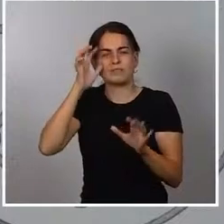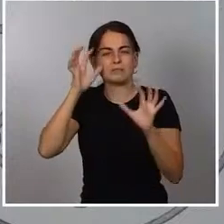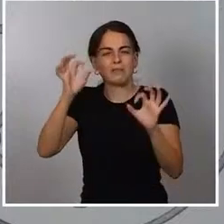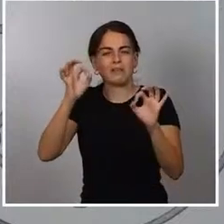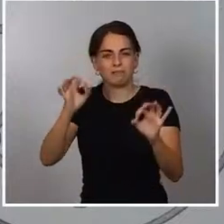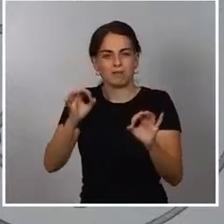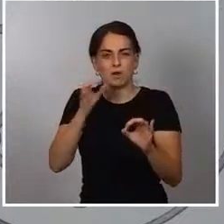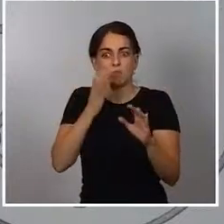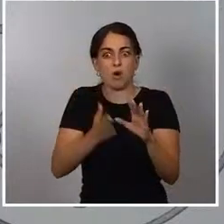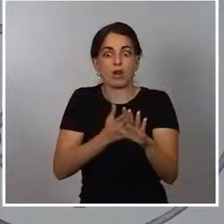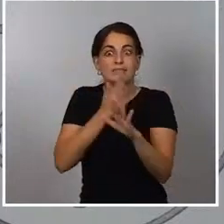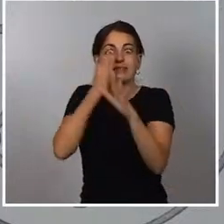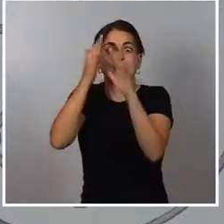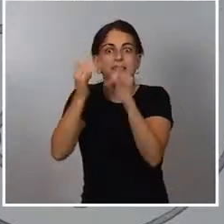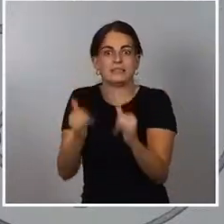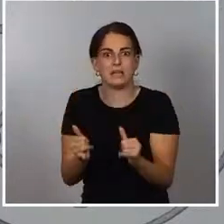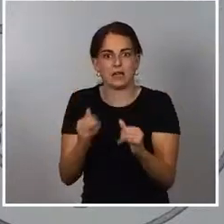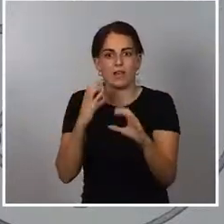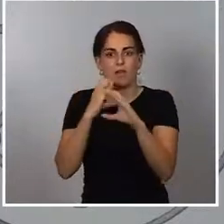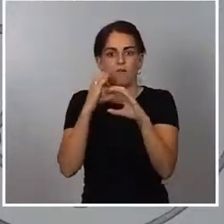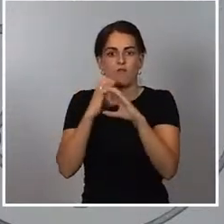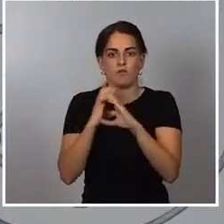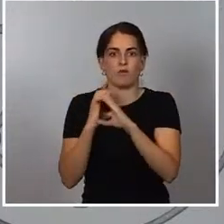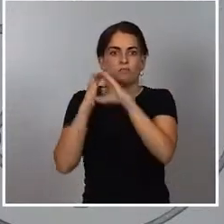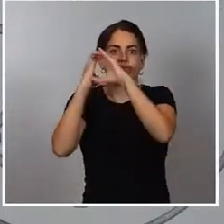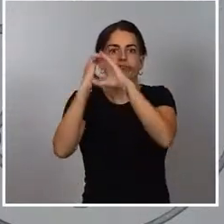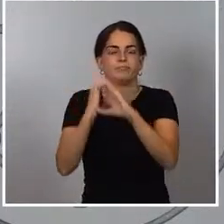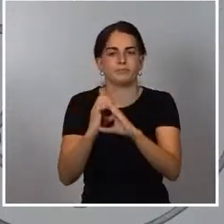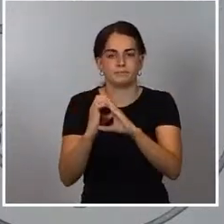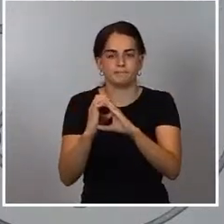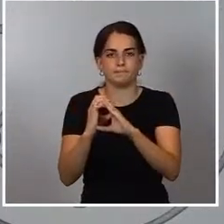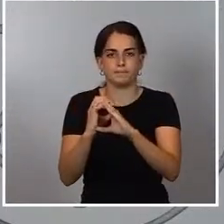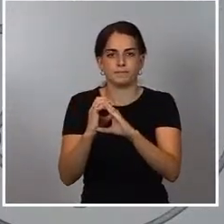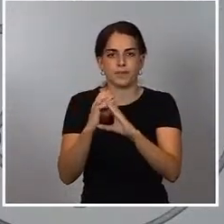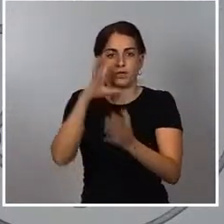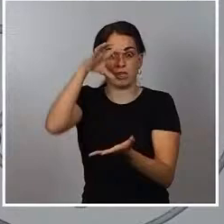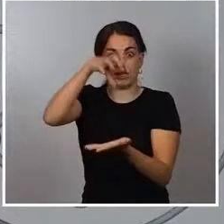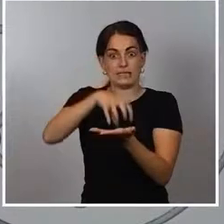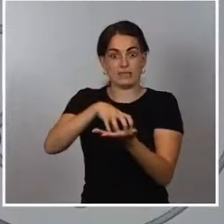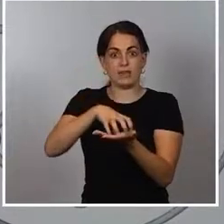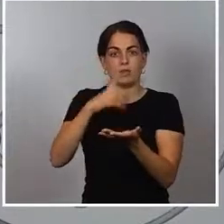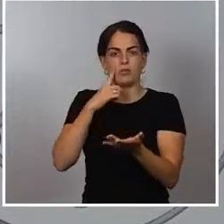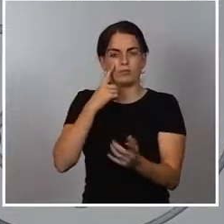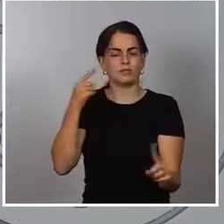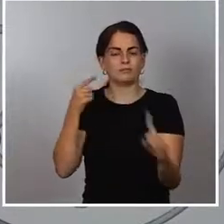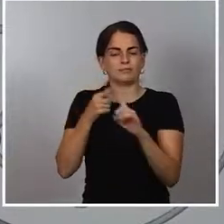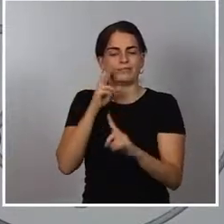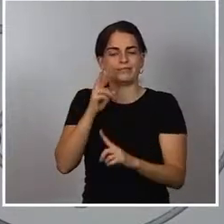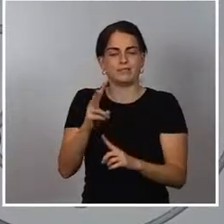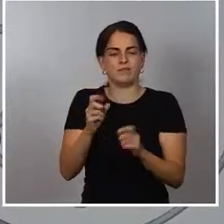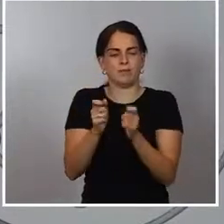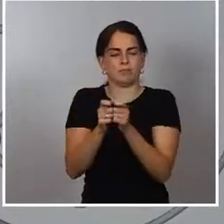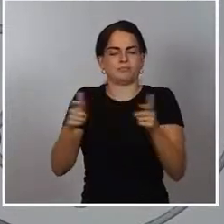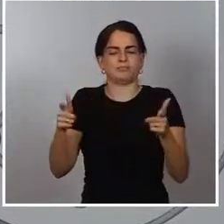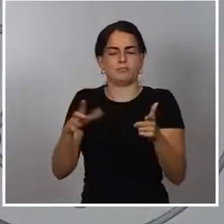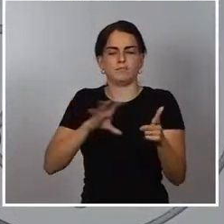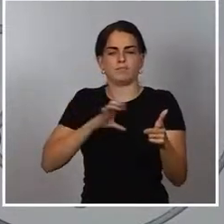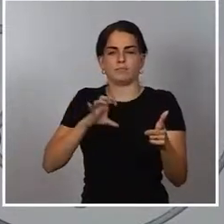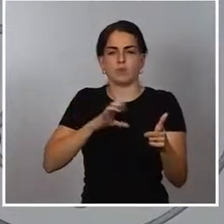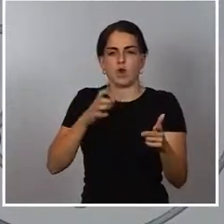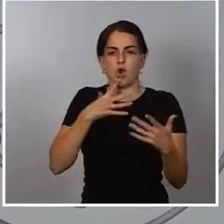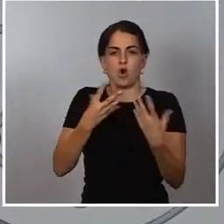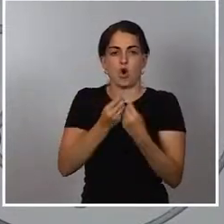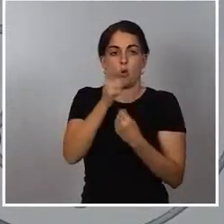de las guaguas a la estación es decir porque sabían que ahí podía haber un foco importante con número muy relevante de positivos por tanto